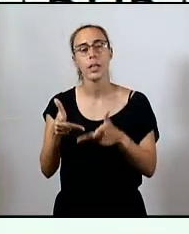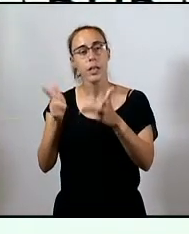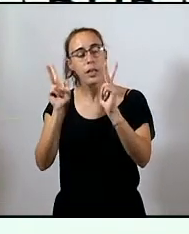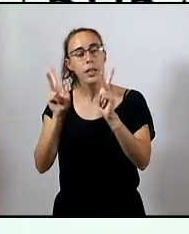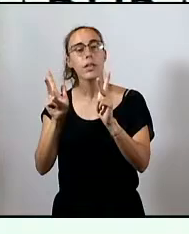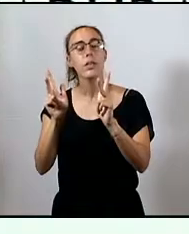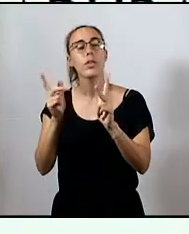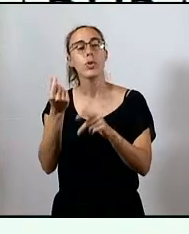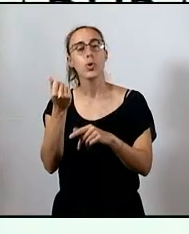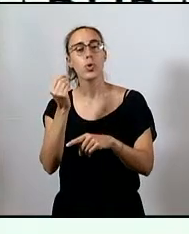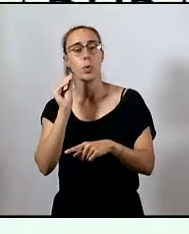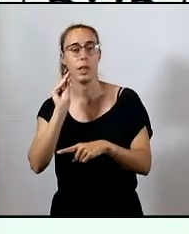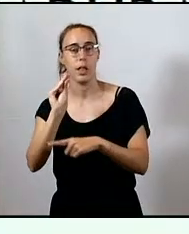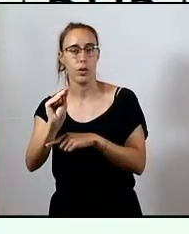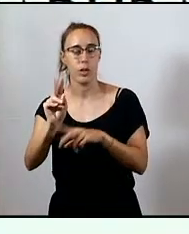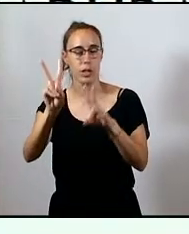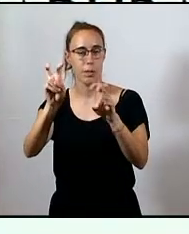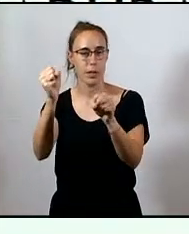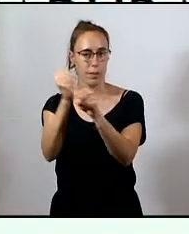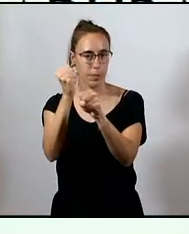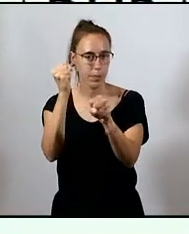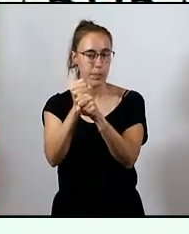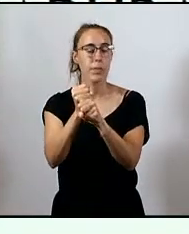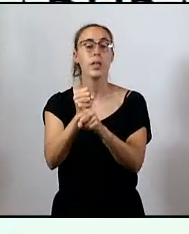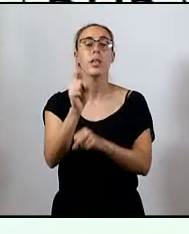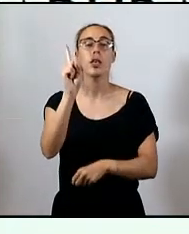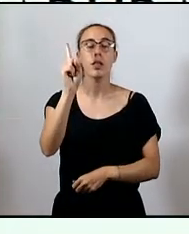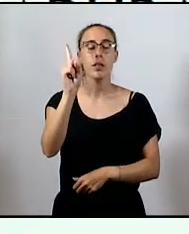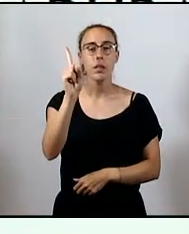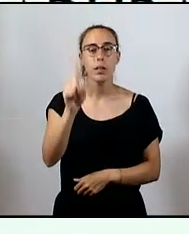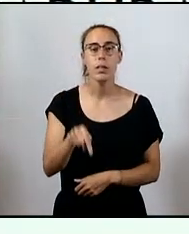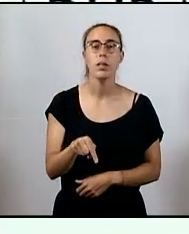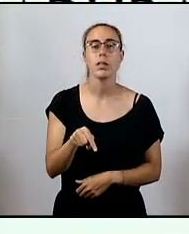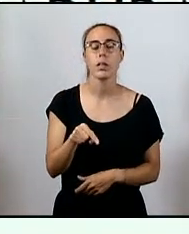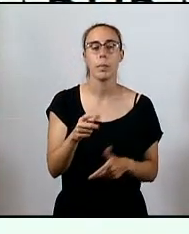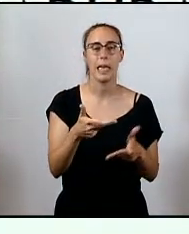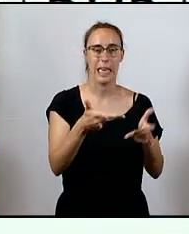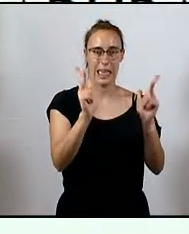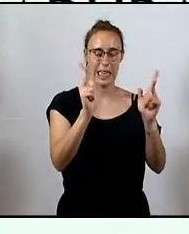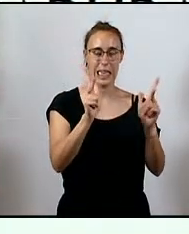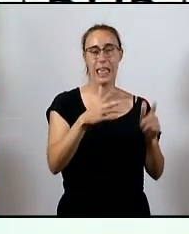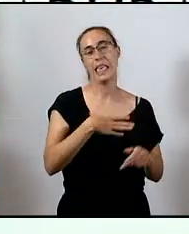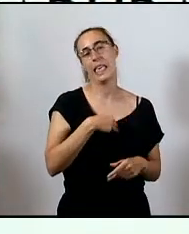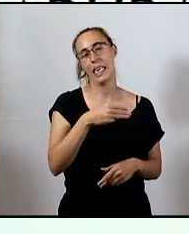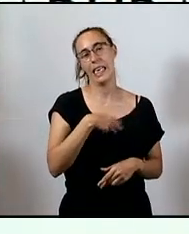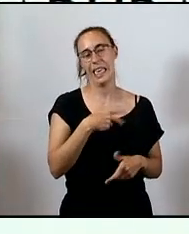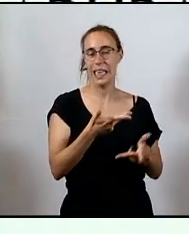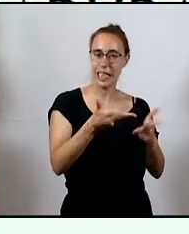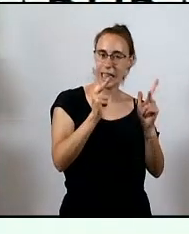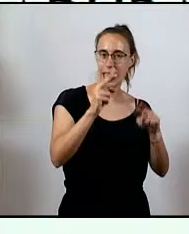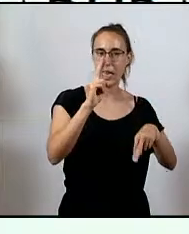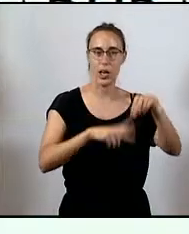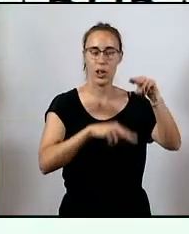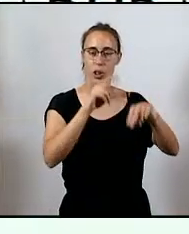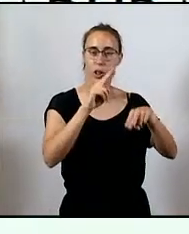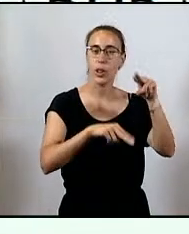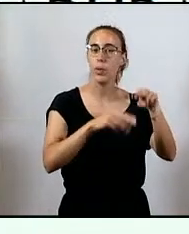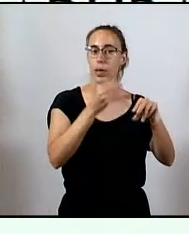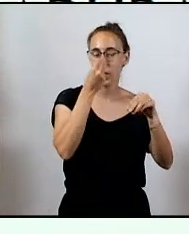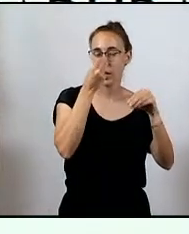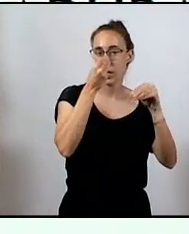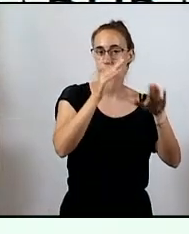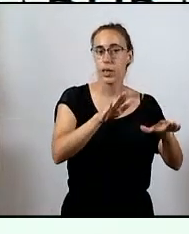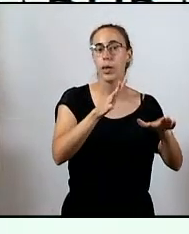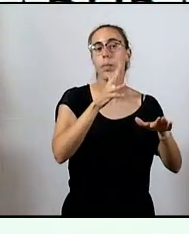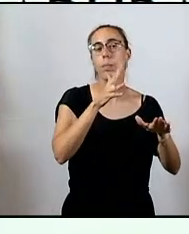subvenciones relacionadas con el empleo o la sustitución de la licencia urbanística o la licencia de obras y usos provisionales por el trámite